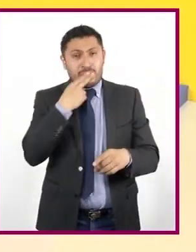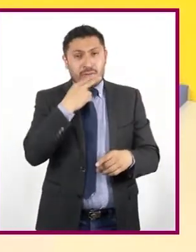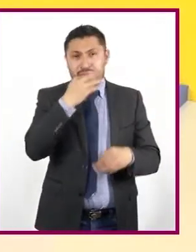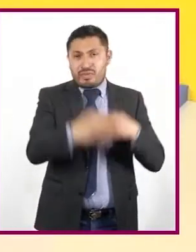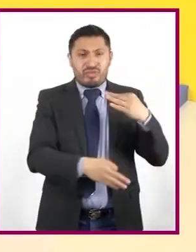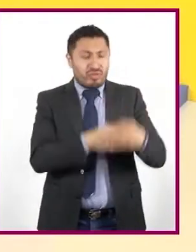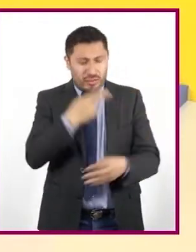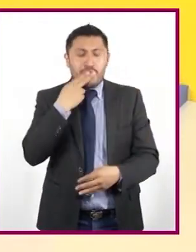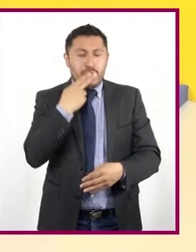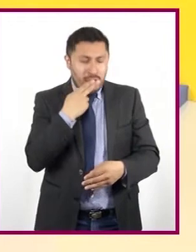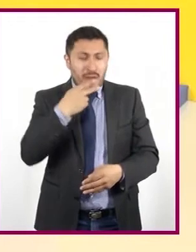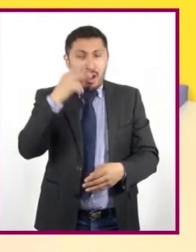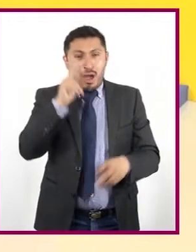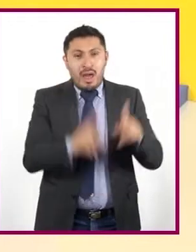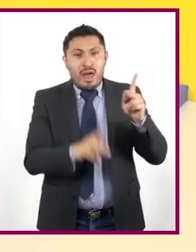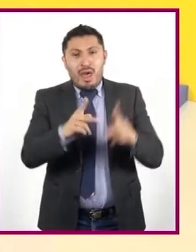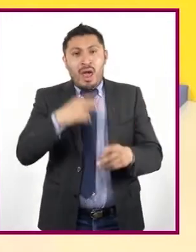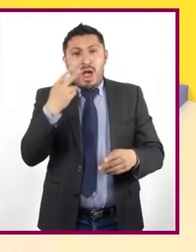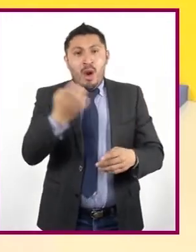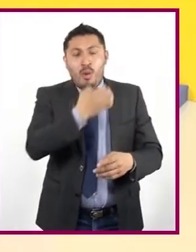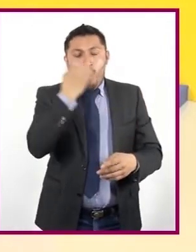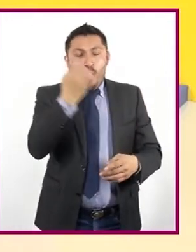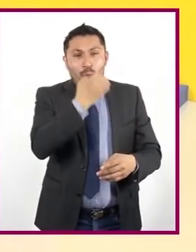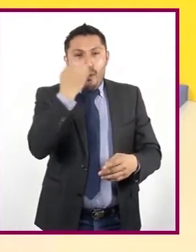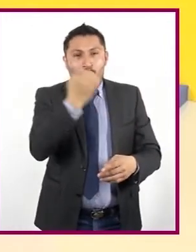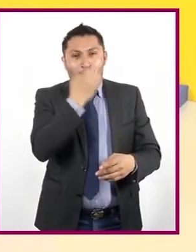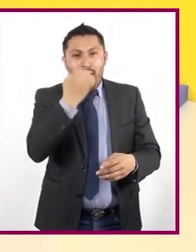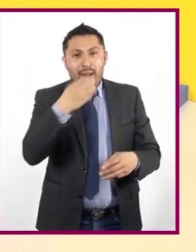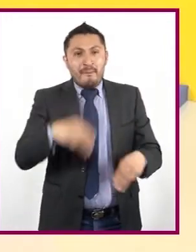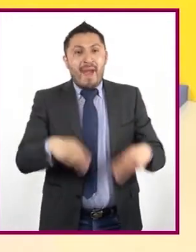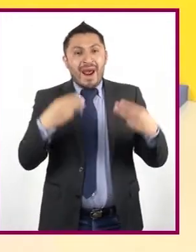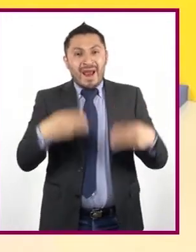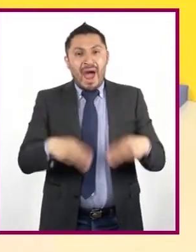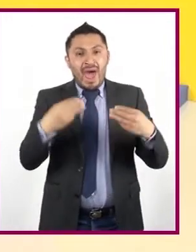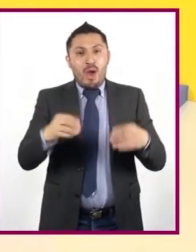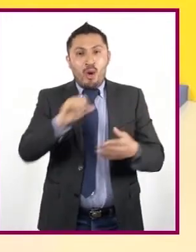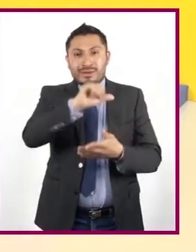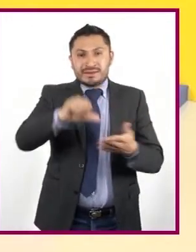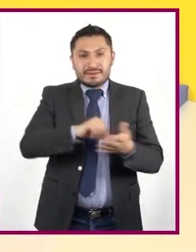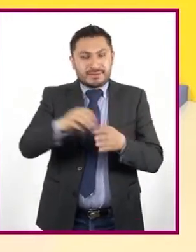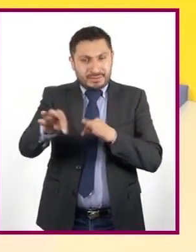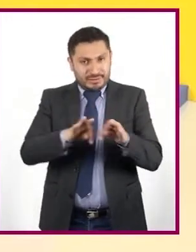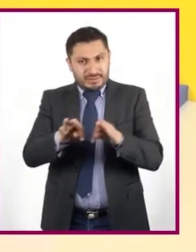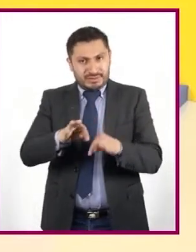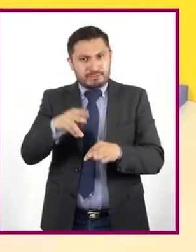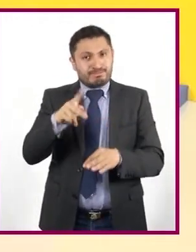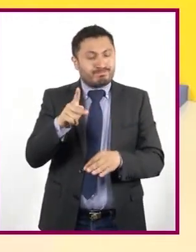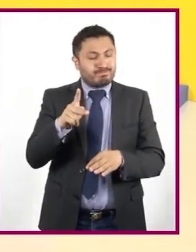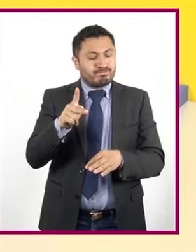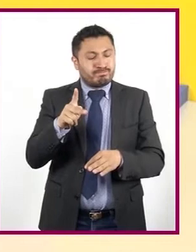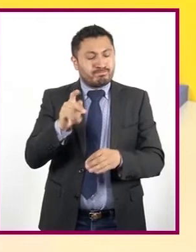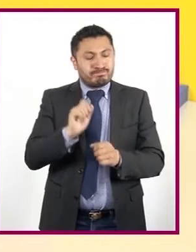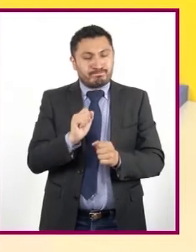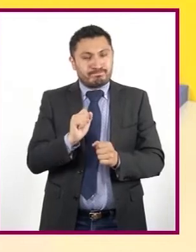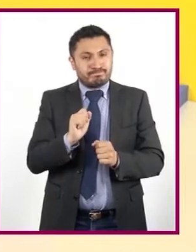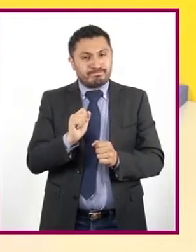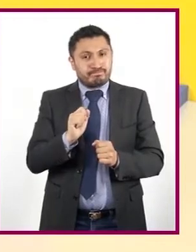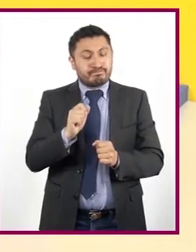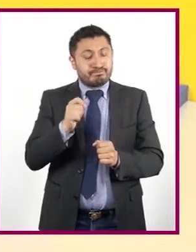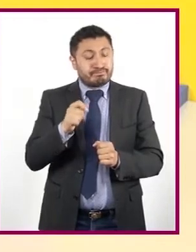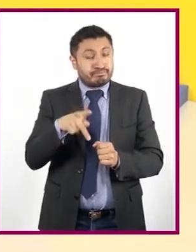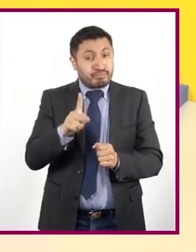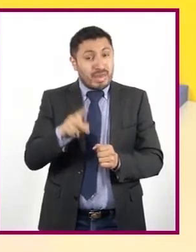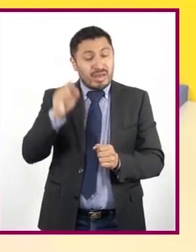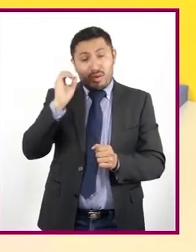se usan para hablar en la escuela, en los mercados o en los centros de trabajo. Según datos de la